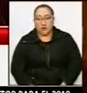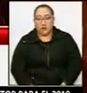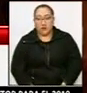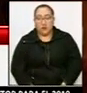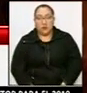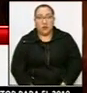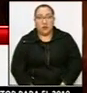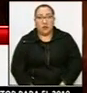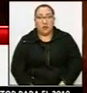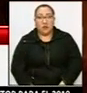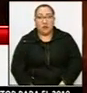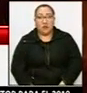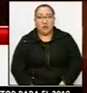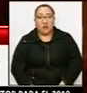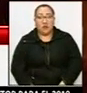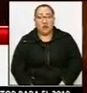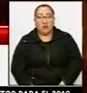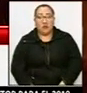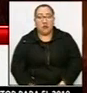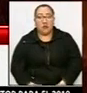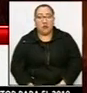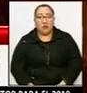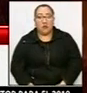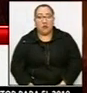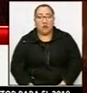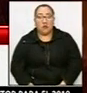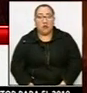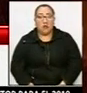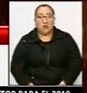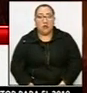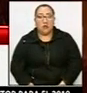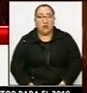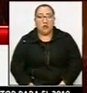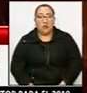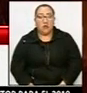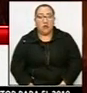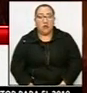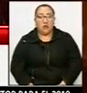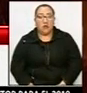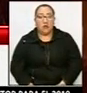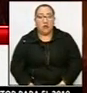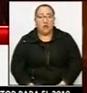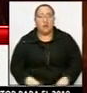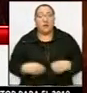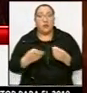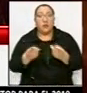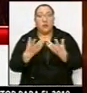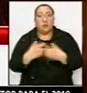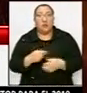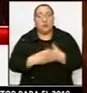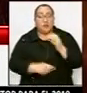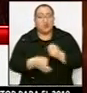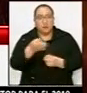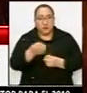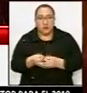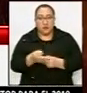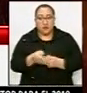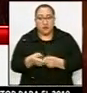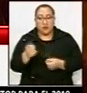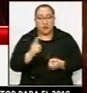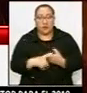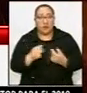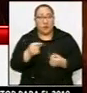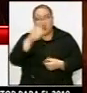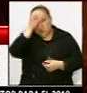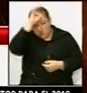día digamos que ha sido dejada de lado para solamente someterla a la dirección de una empresa que ciertamente hasta ahora, usted